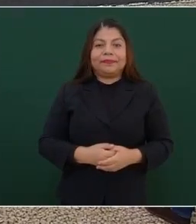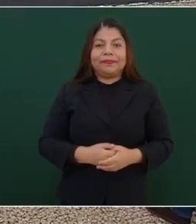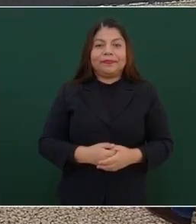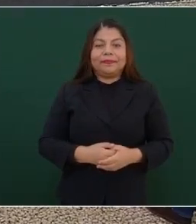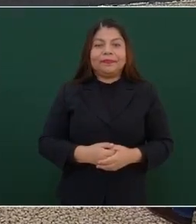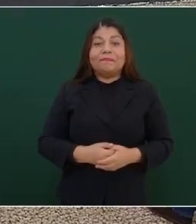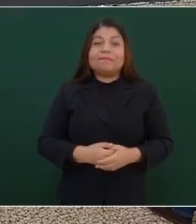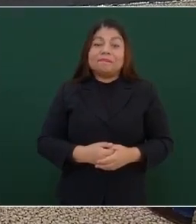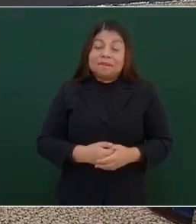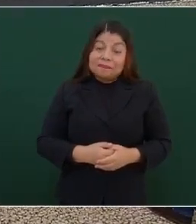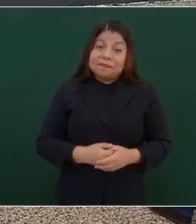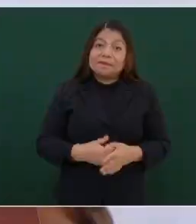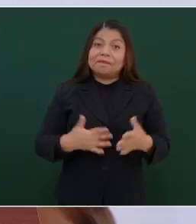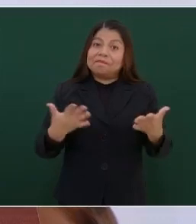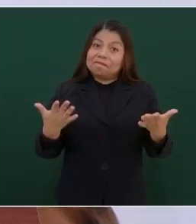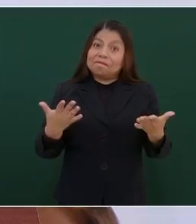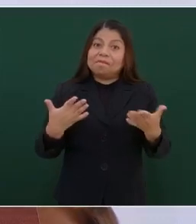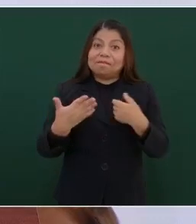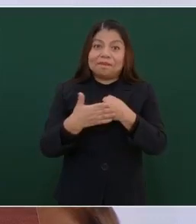suerte,